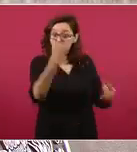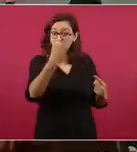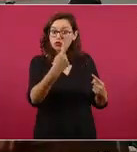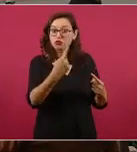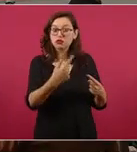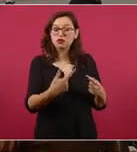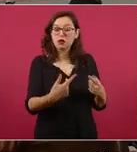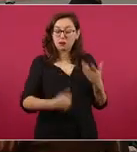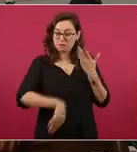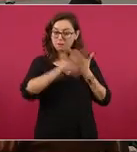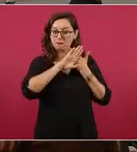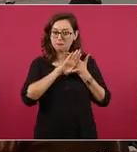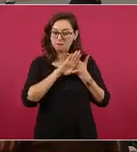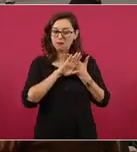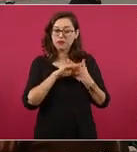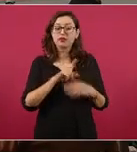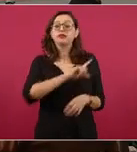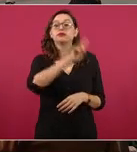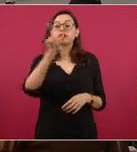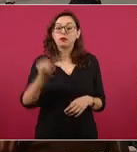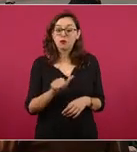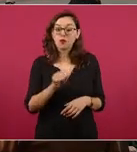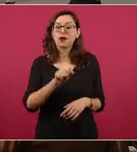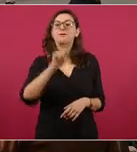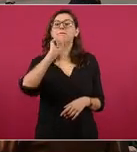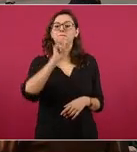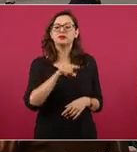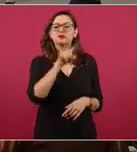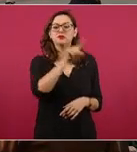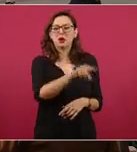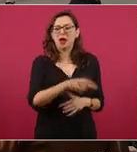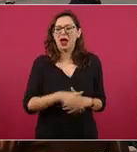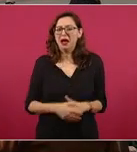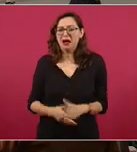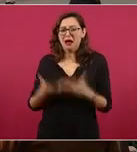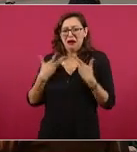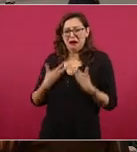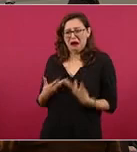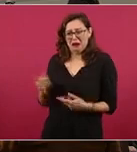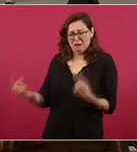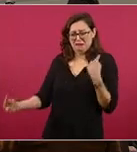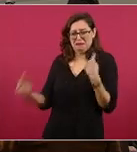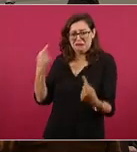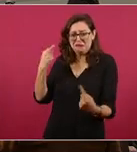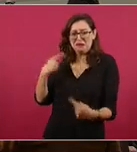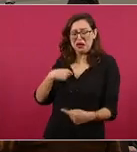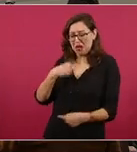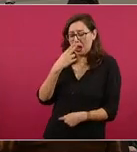Y luego aparece él diciendo, me comparó con Hitler,